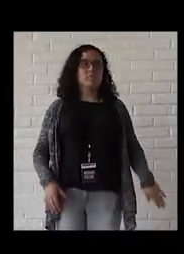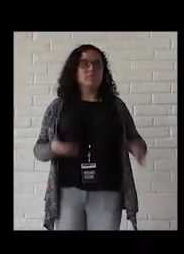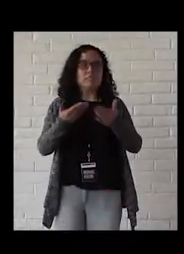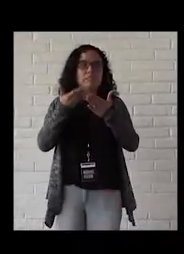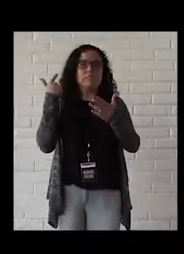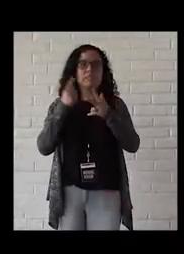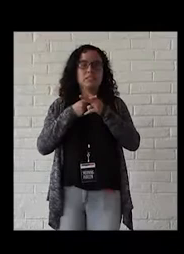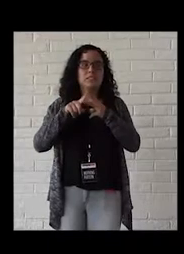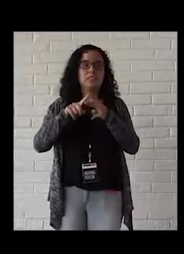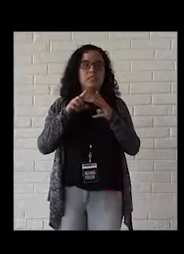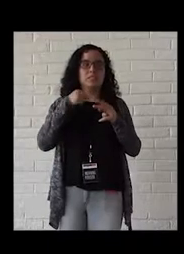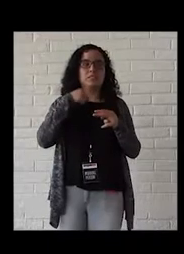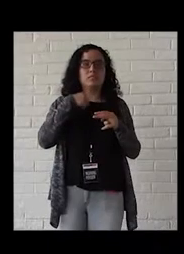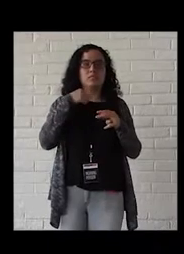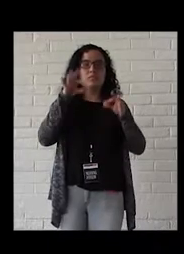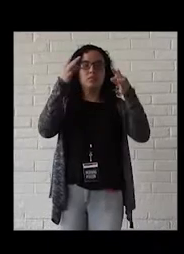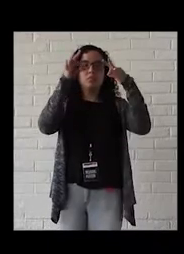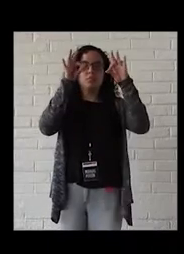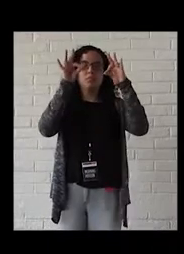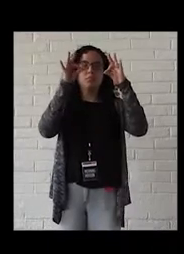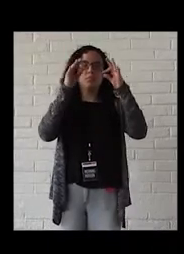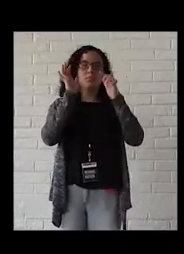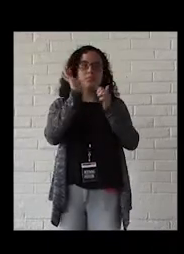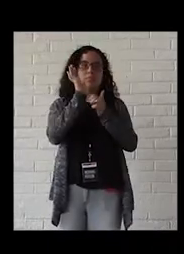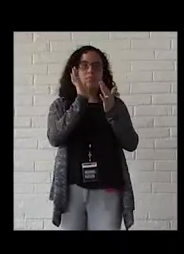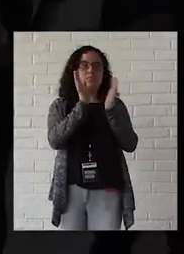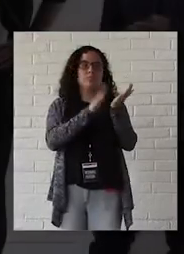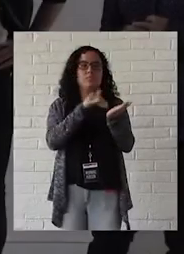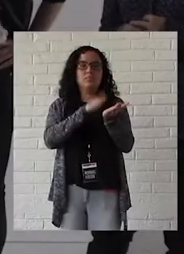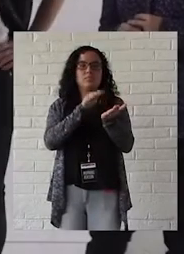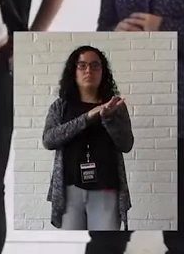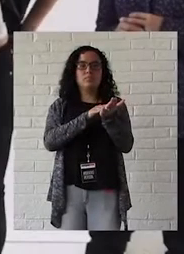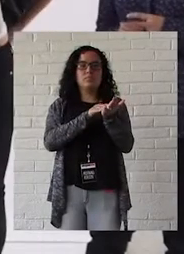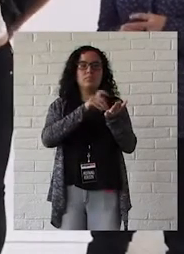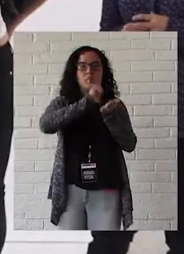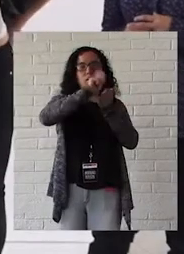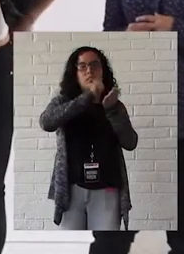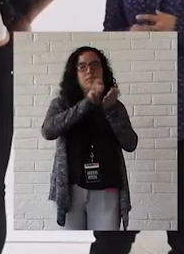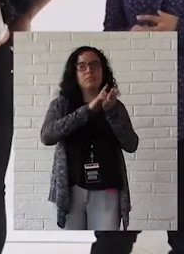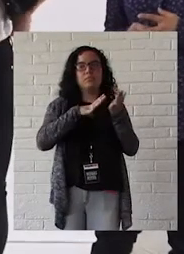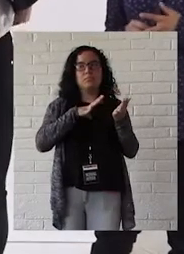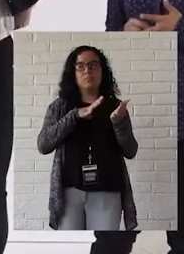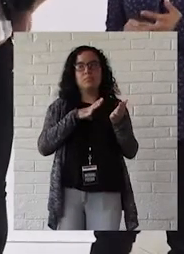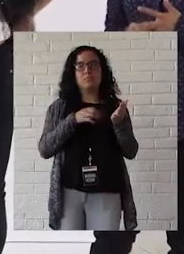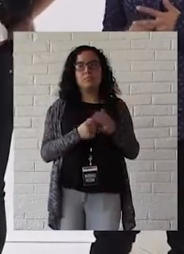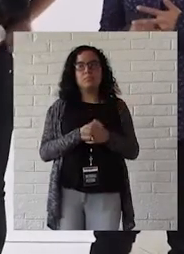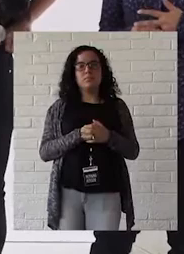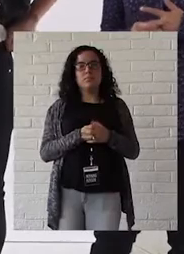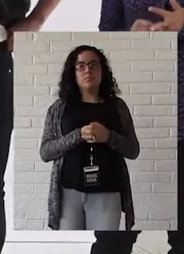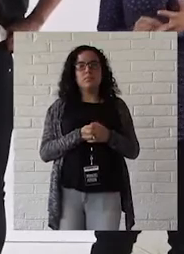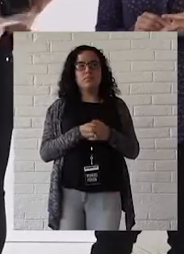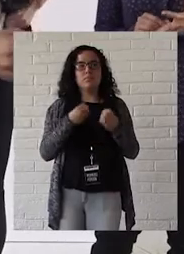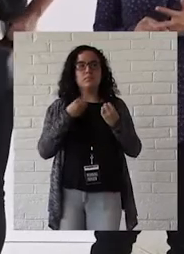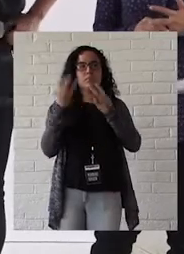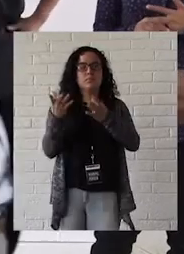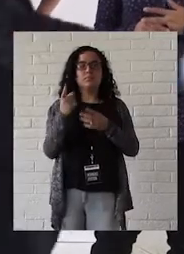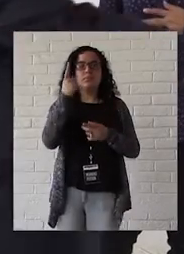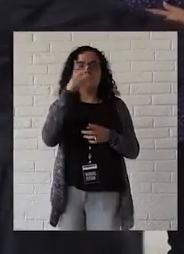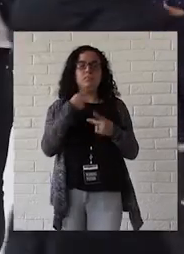Yo tengo aquí un papel, y este papel tiene algo escrito, se lo voy a dar a